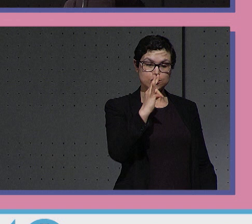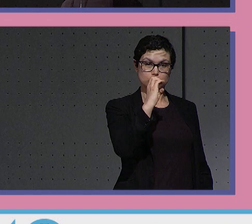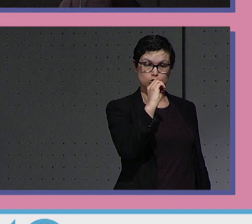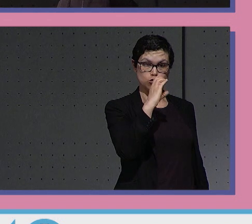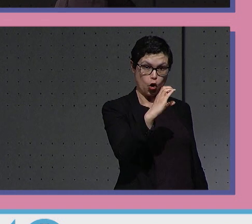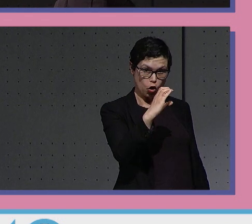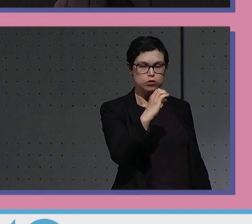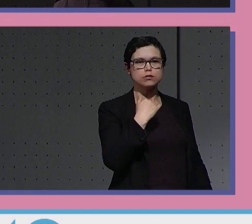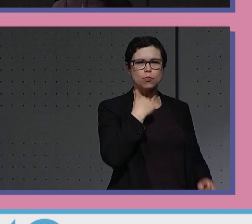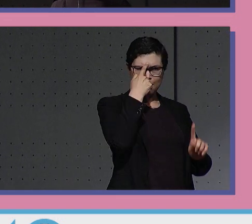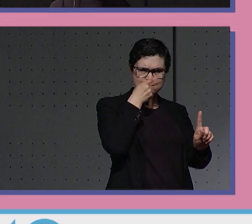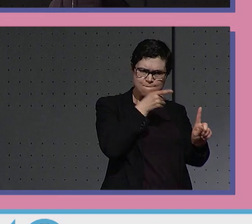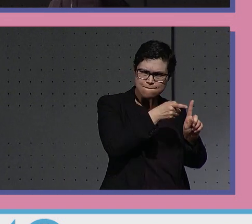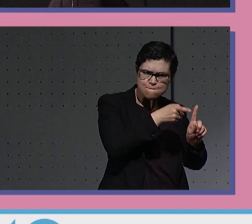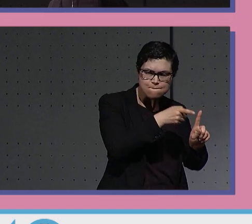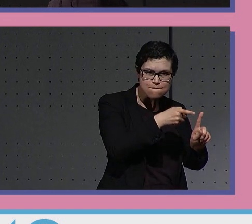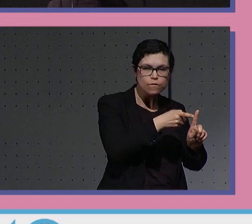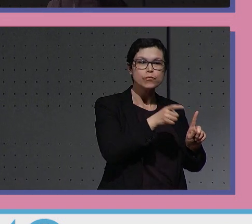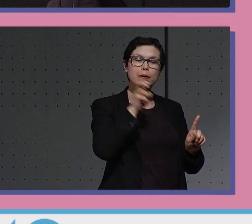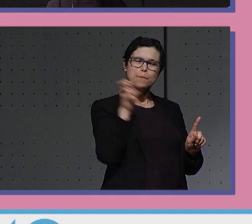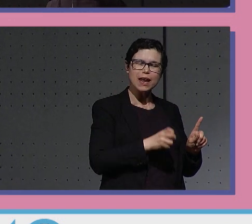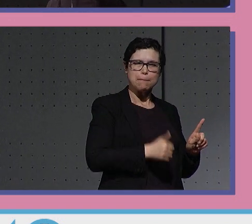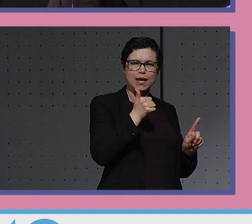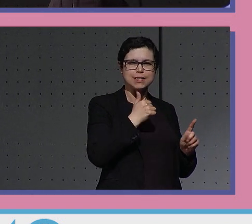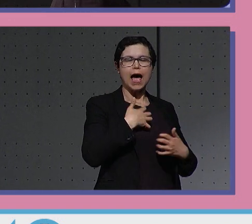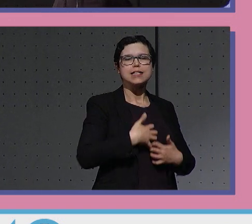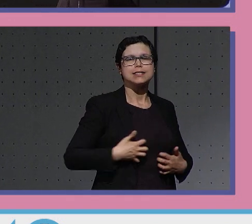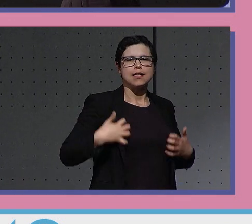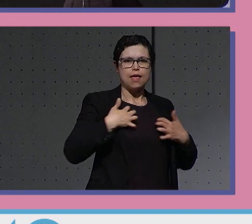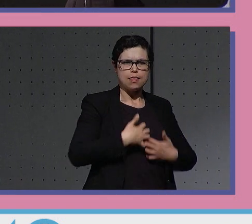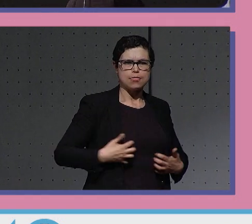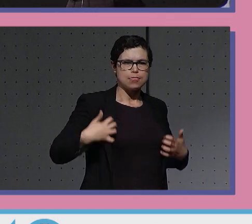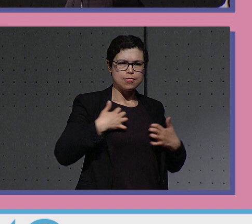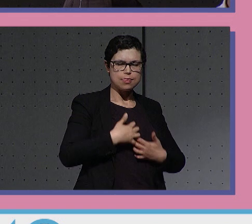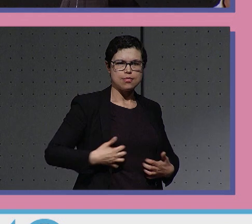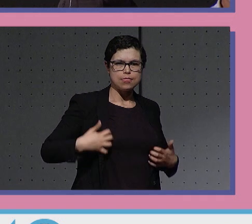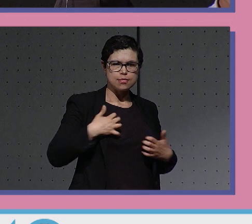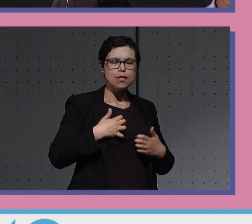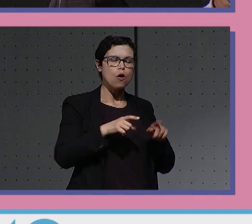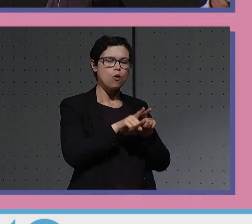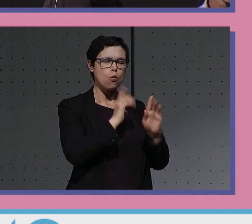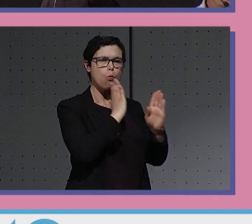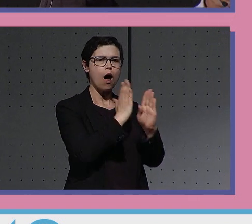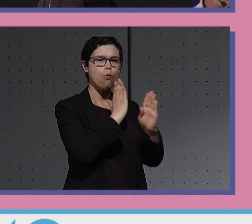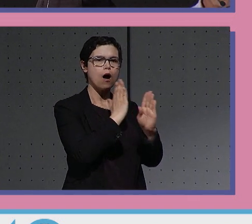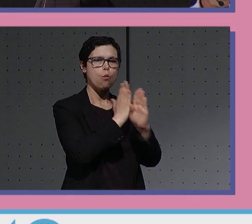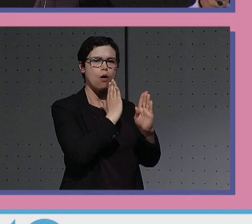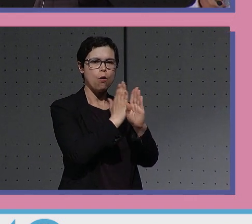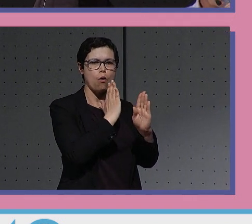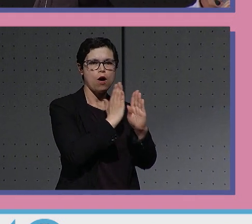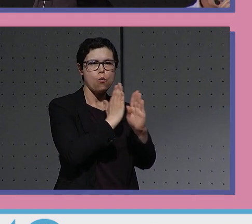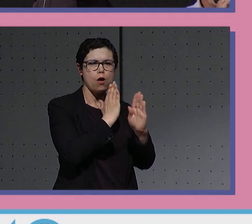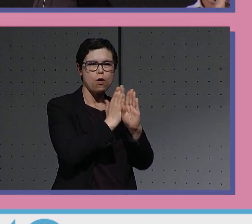obsesivo-compulsivo, realmente tiene una base más desde la ansiedad, desde que los rituales, estas conductas que se